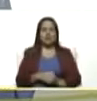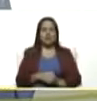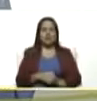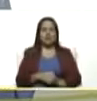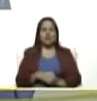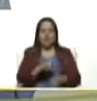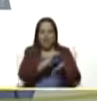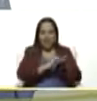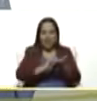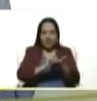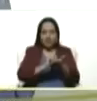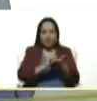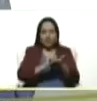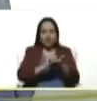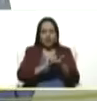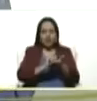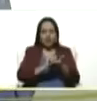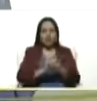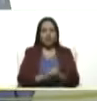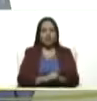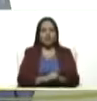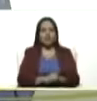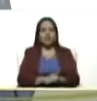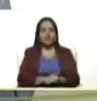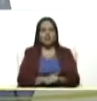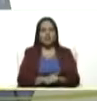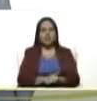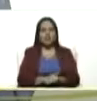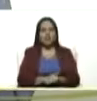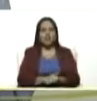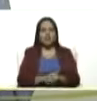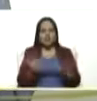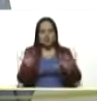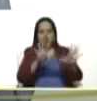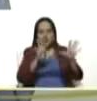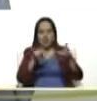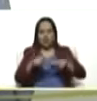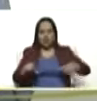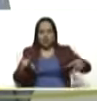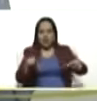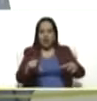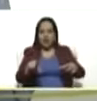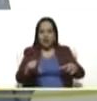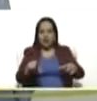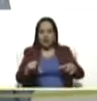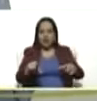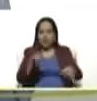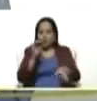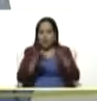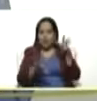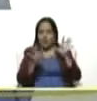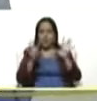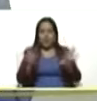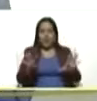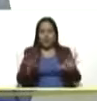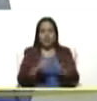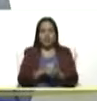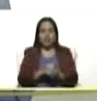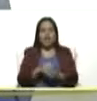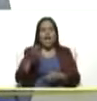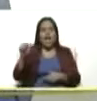Categoría lavado. Y en el 9º puesto, que es un número mágico, el 9,